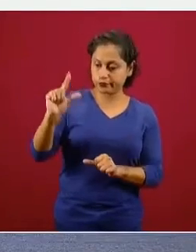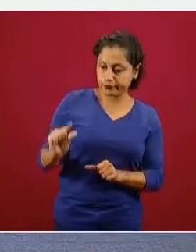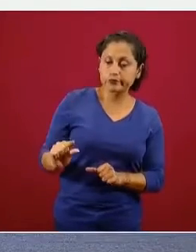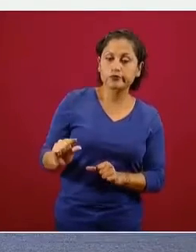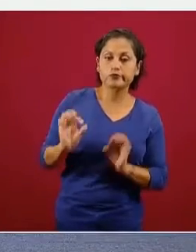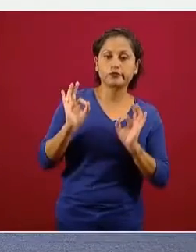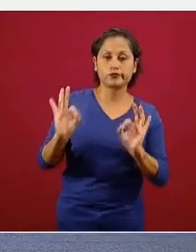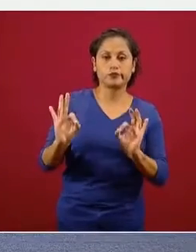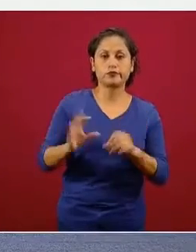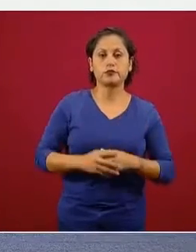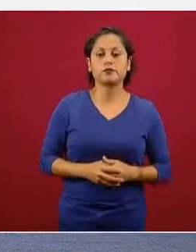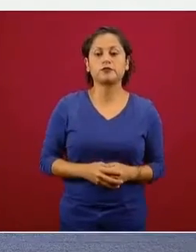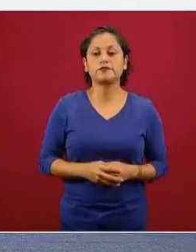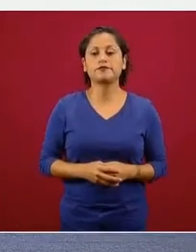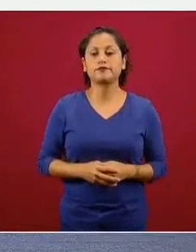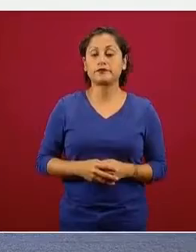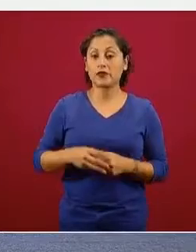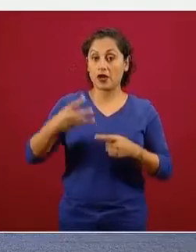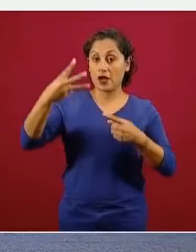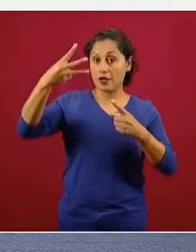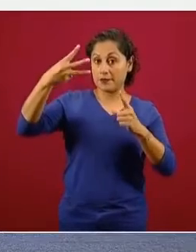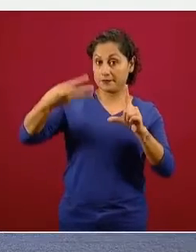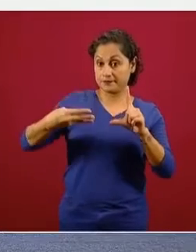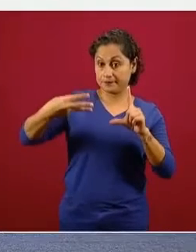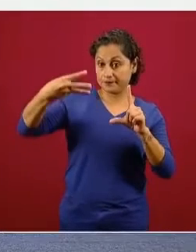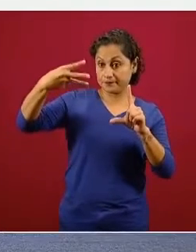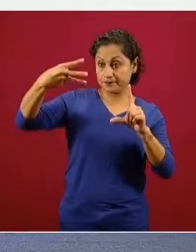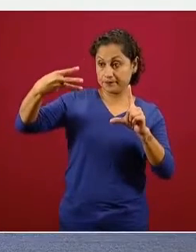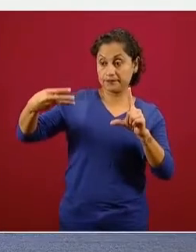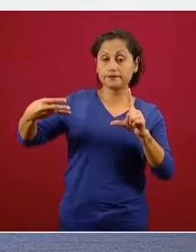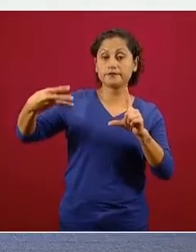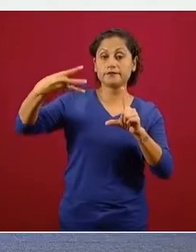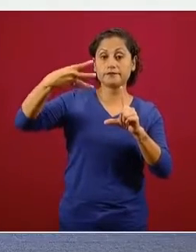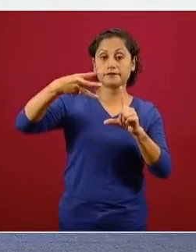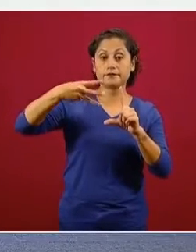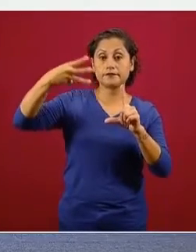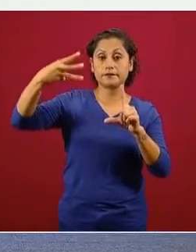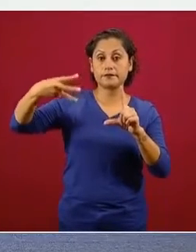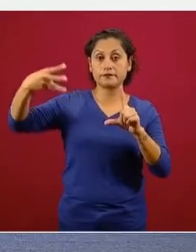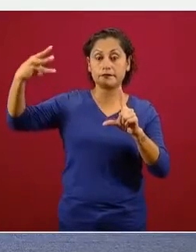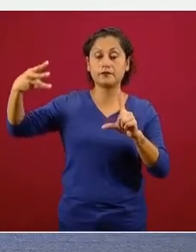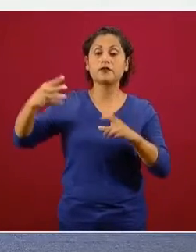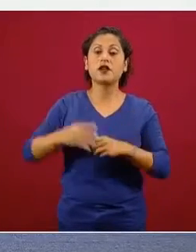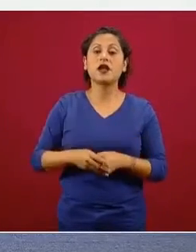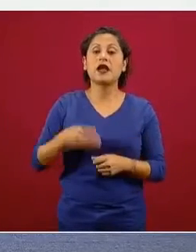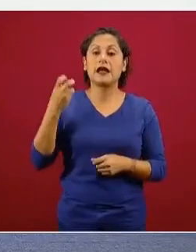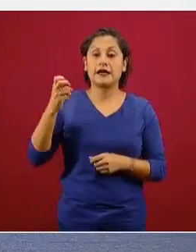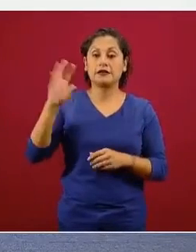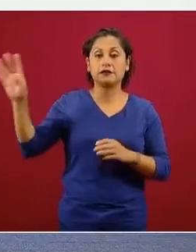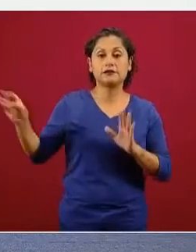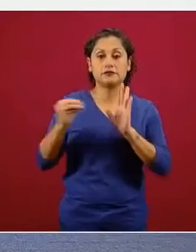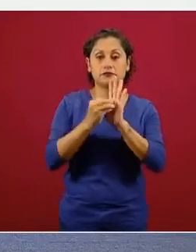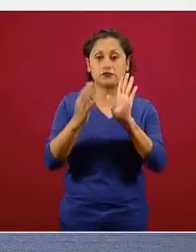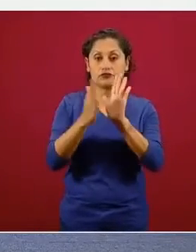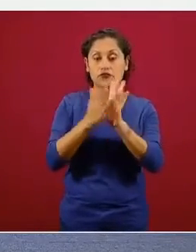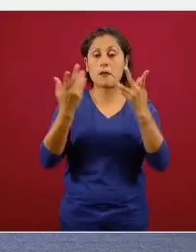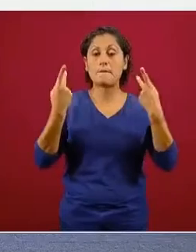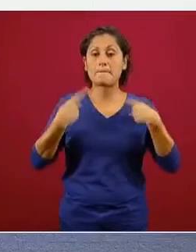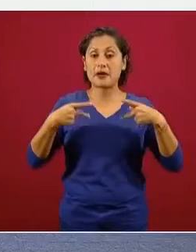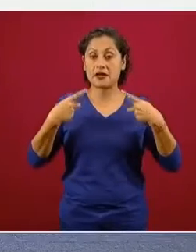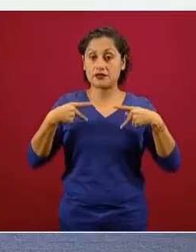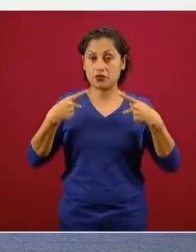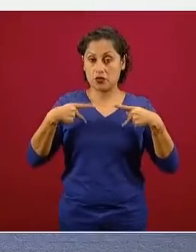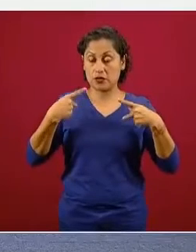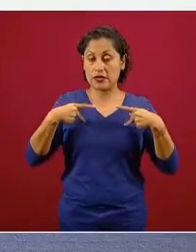Estos son los datos estimados, hemos incorporado siempre aquí el porcentaje de personas que aunque todavía no tenemos el resultado